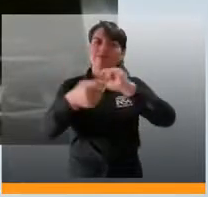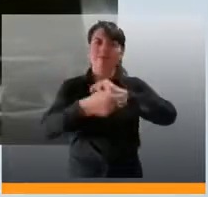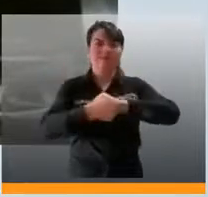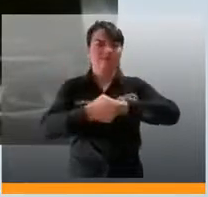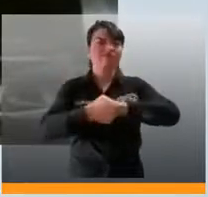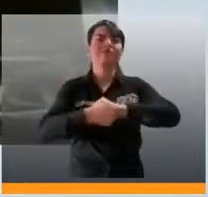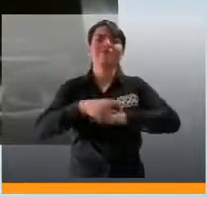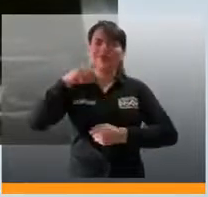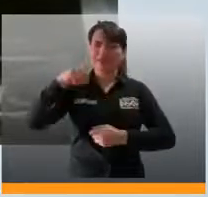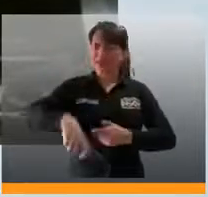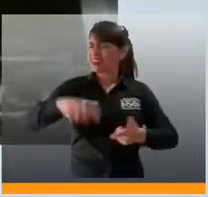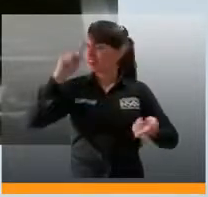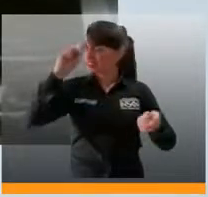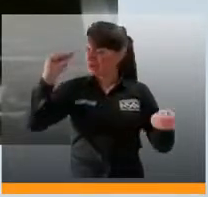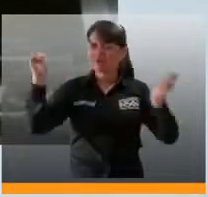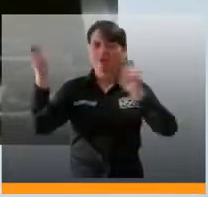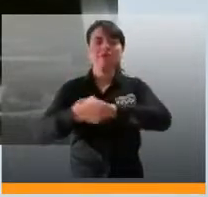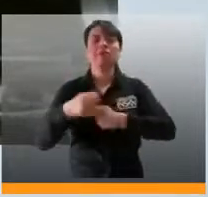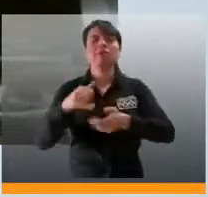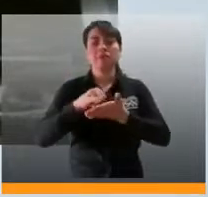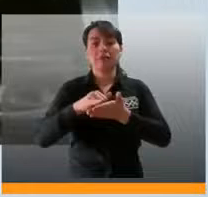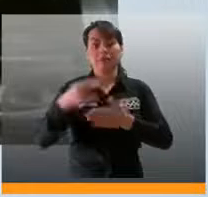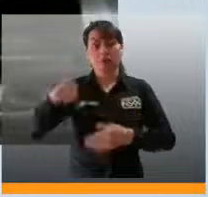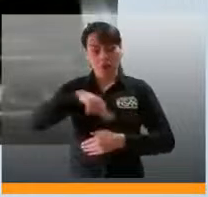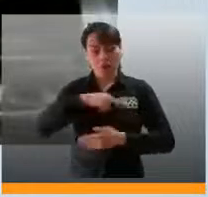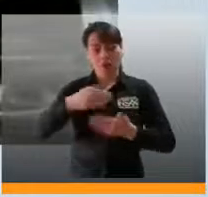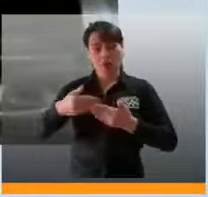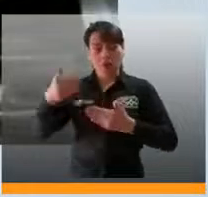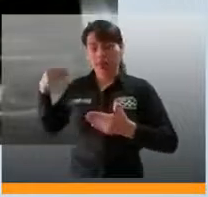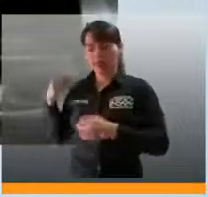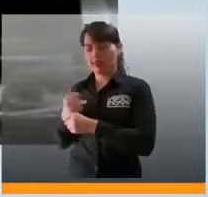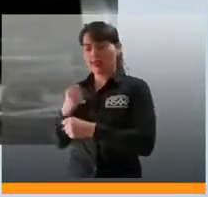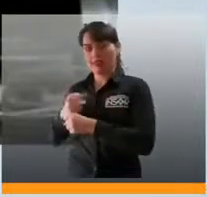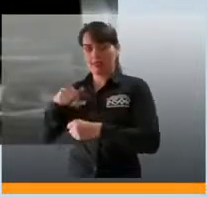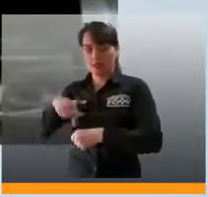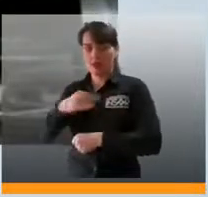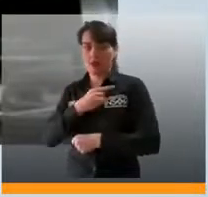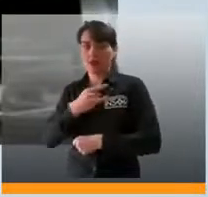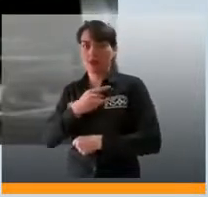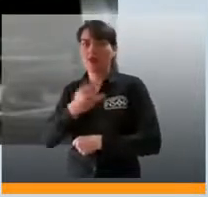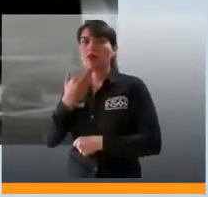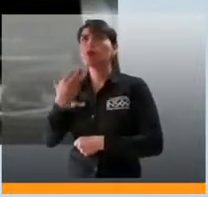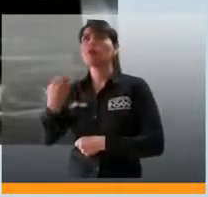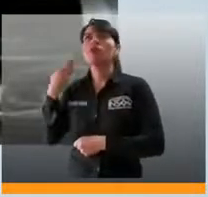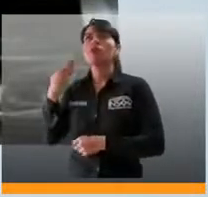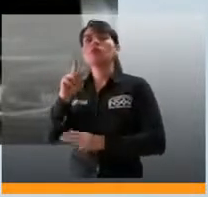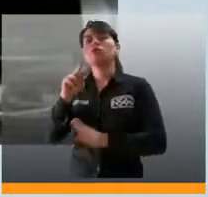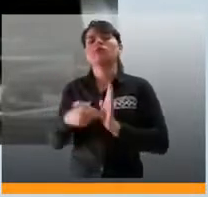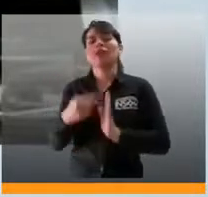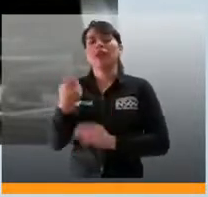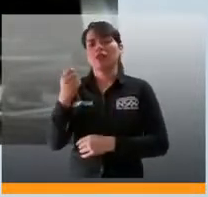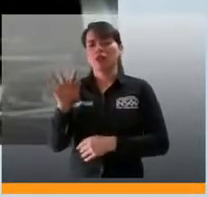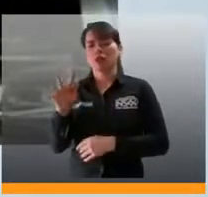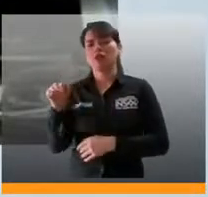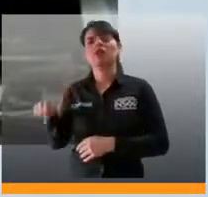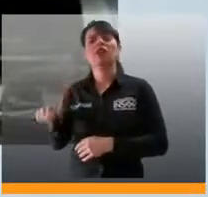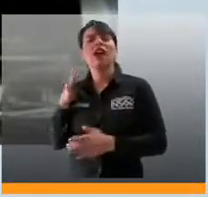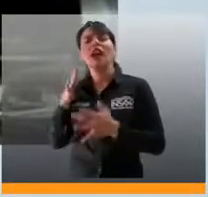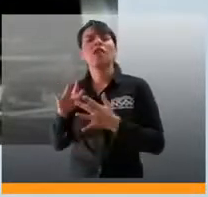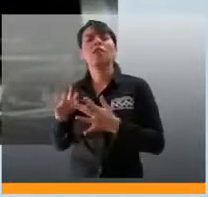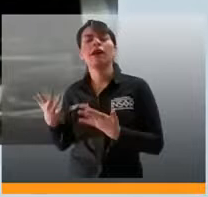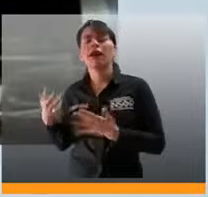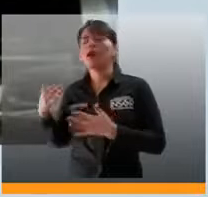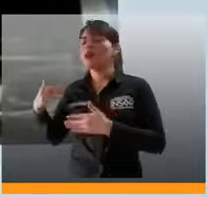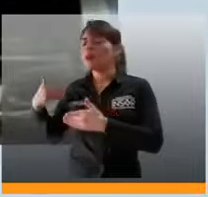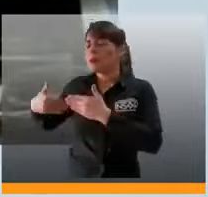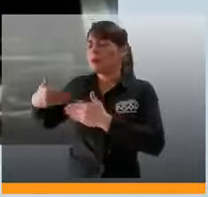radical. Nosotros hemos venido trabajando como universidad desde el 2014 en la implementación de un modelo de desarrollo de la